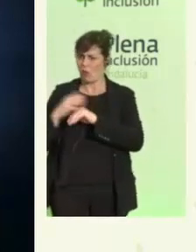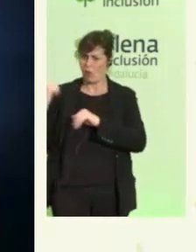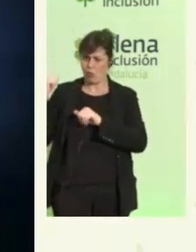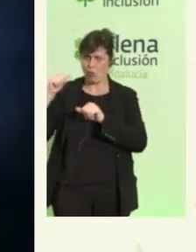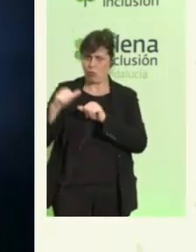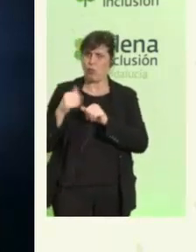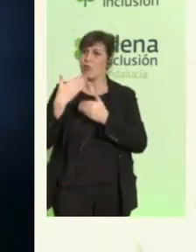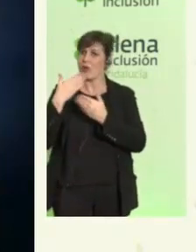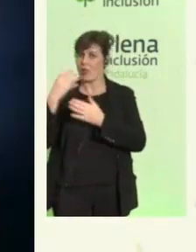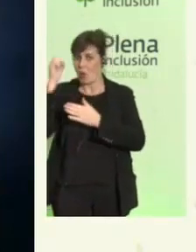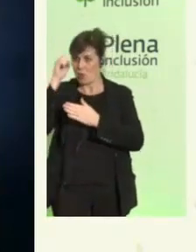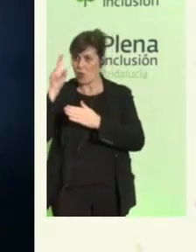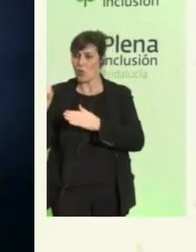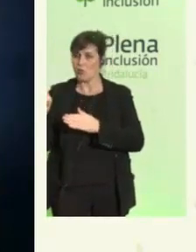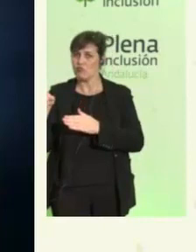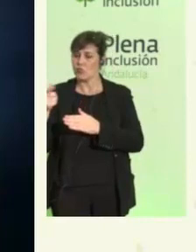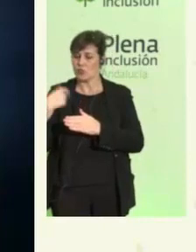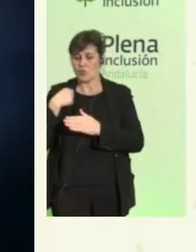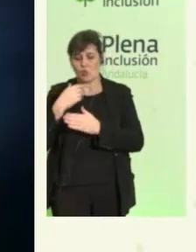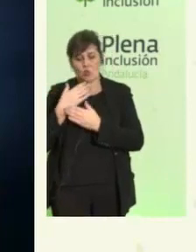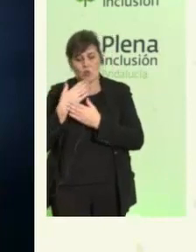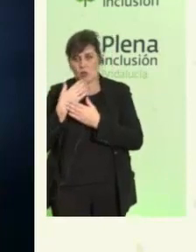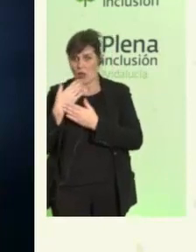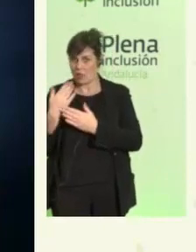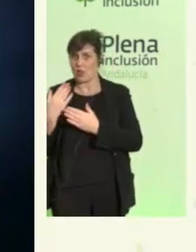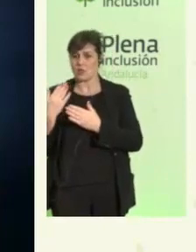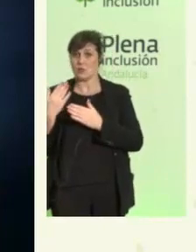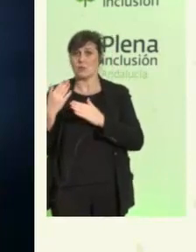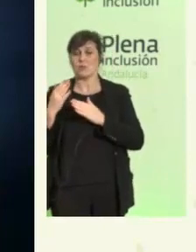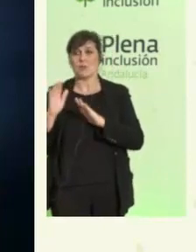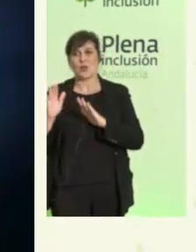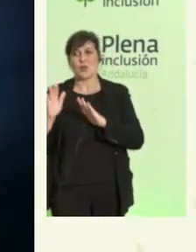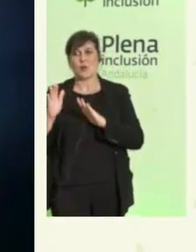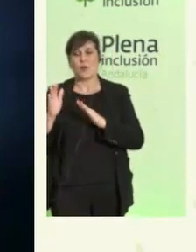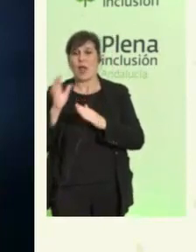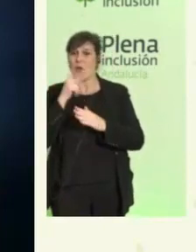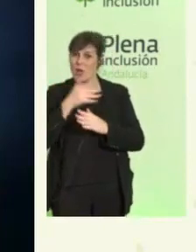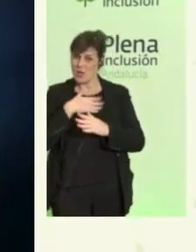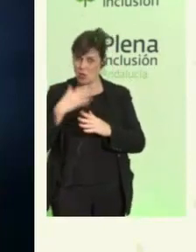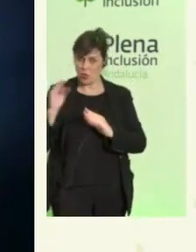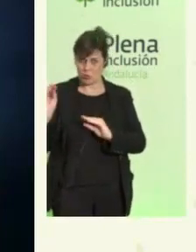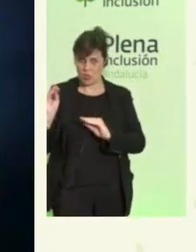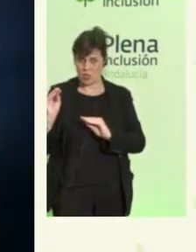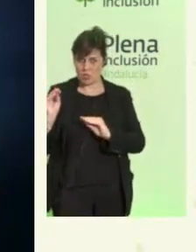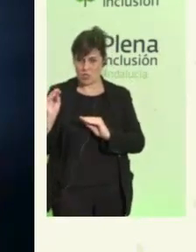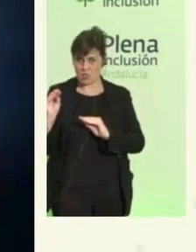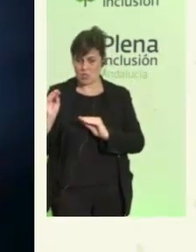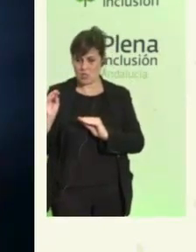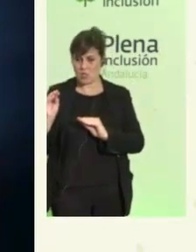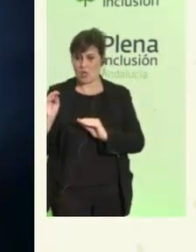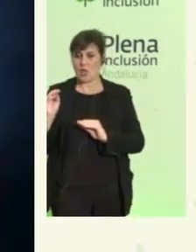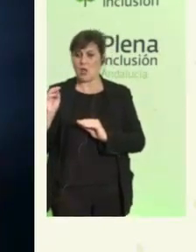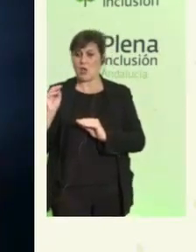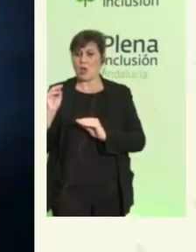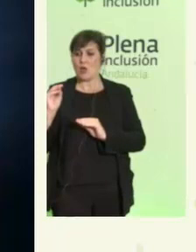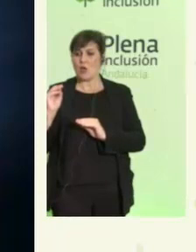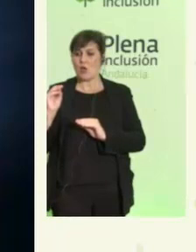y aprecio mucho tus opiniones, pero ahora quiero preguntarte